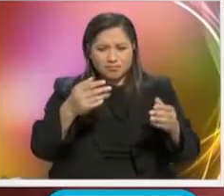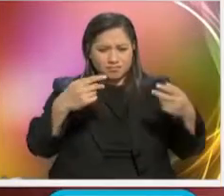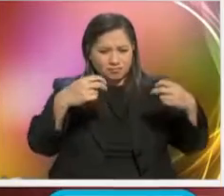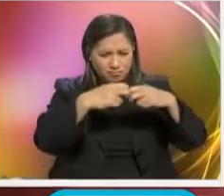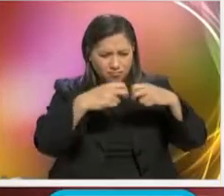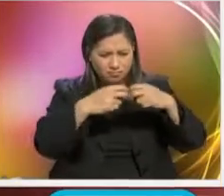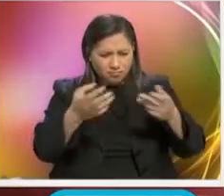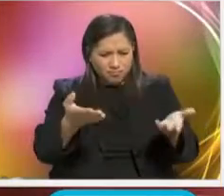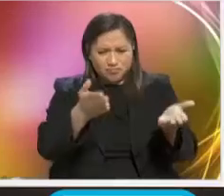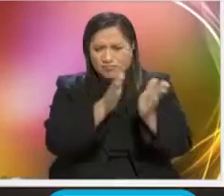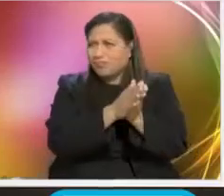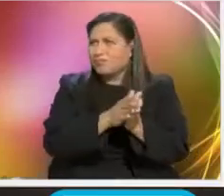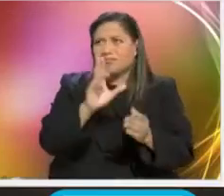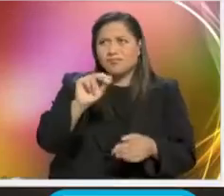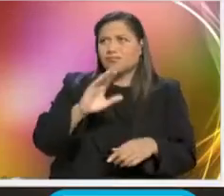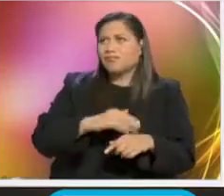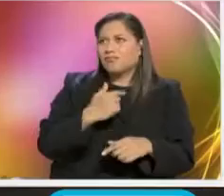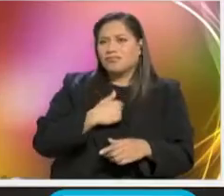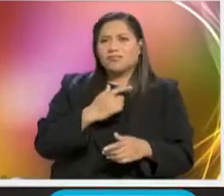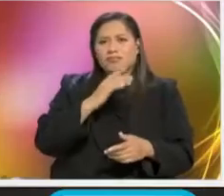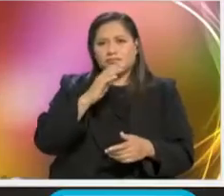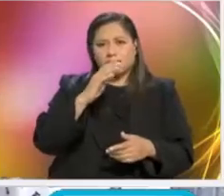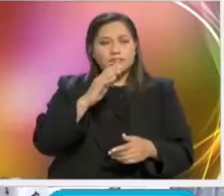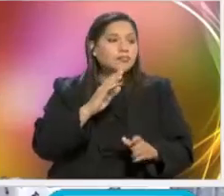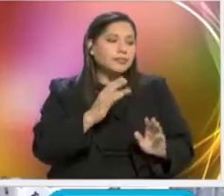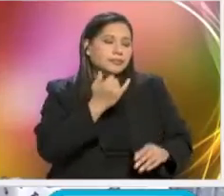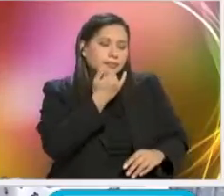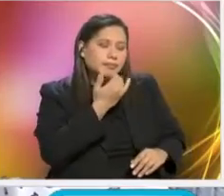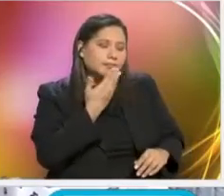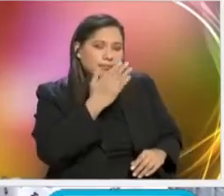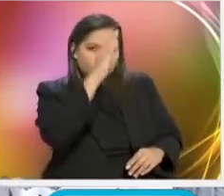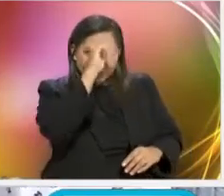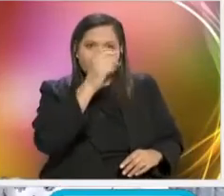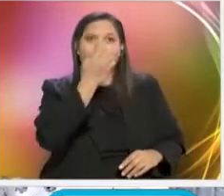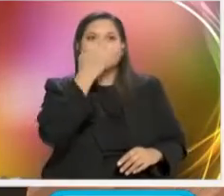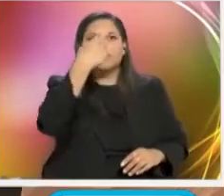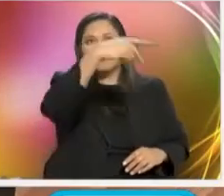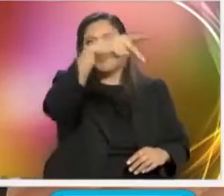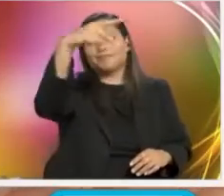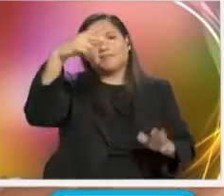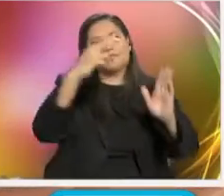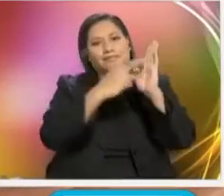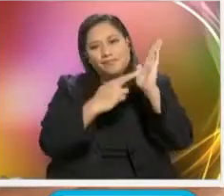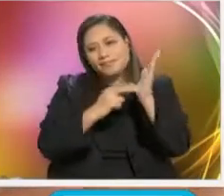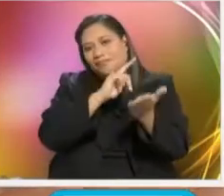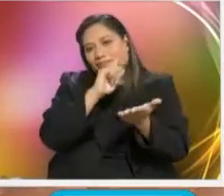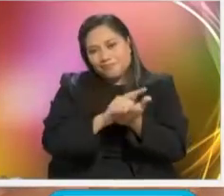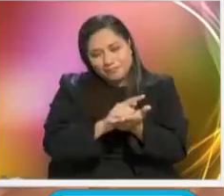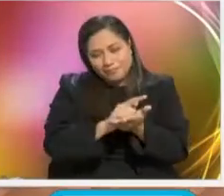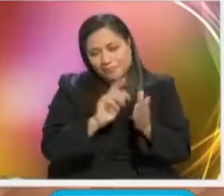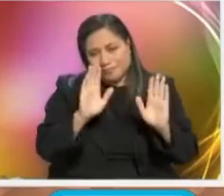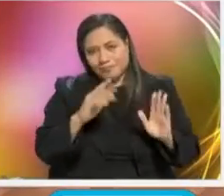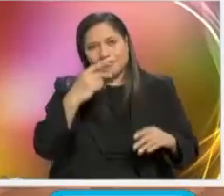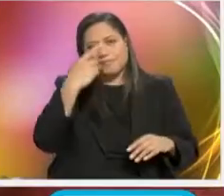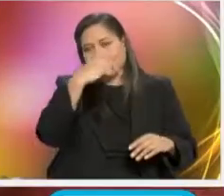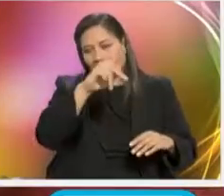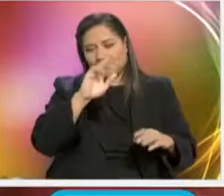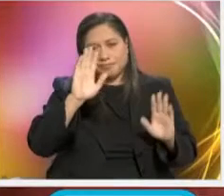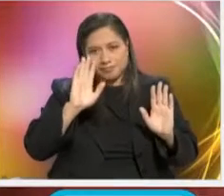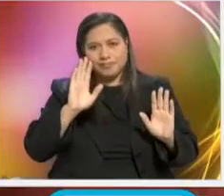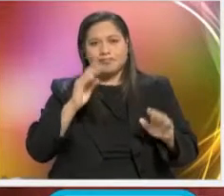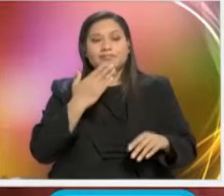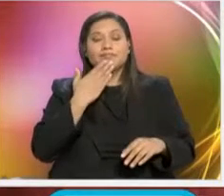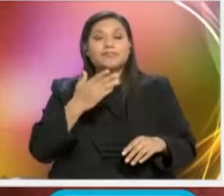ser ecológica, ¿no? Claro. Entonces llegó a un acuerdo y lo logró. Pero bueno, yo creo que cada escuela tiene diferentes filosofías, diferentes políticas, Sí.